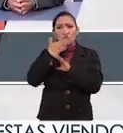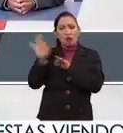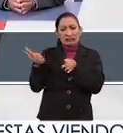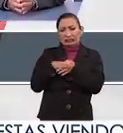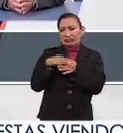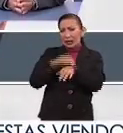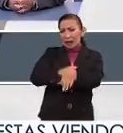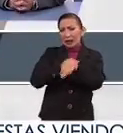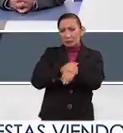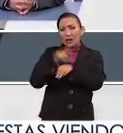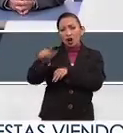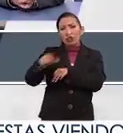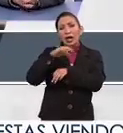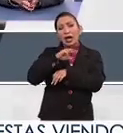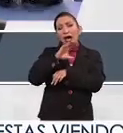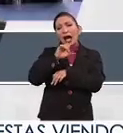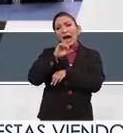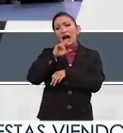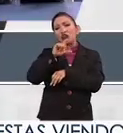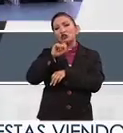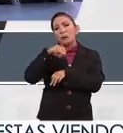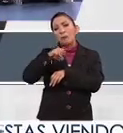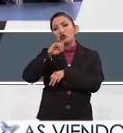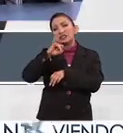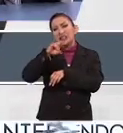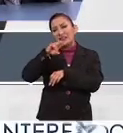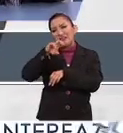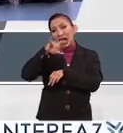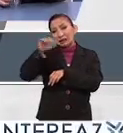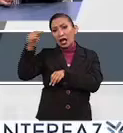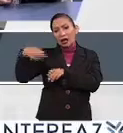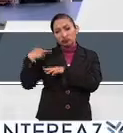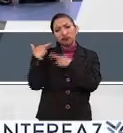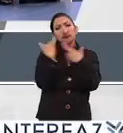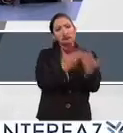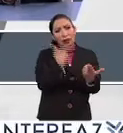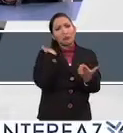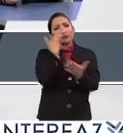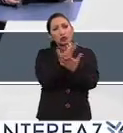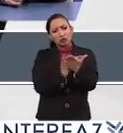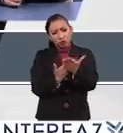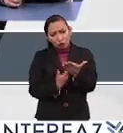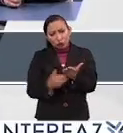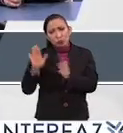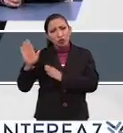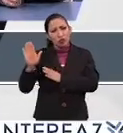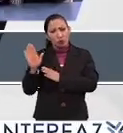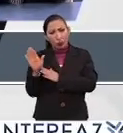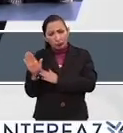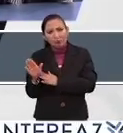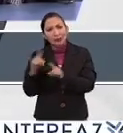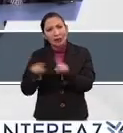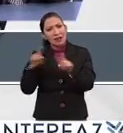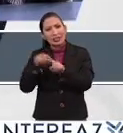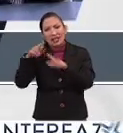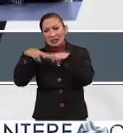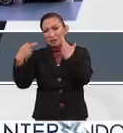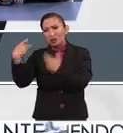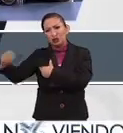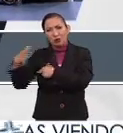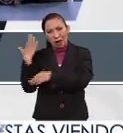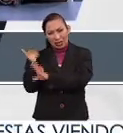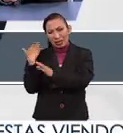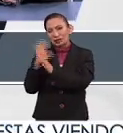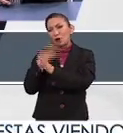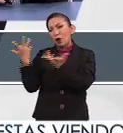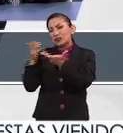cercana a Carlos Monsiváis, y la colección, él fue dando muchos de sus originales de diversas revistas donde participó a